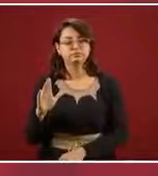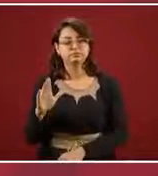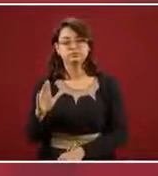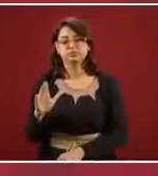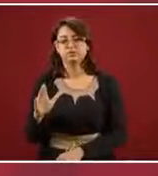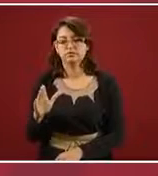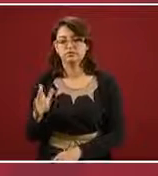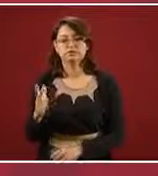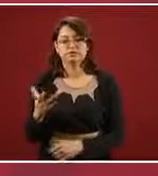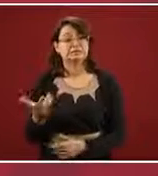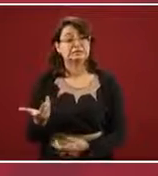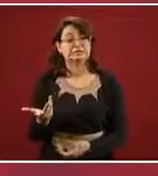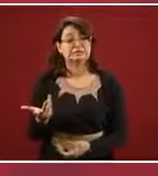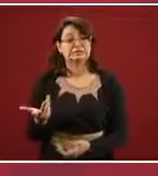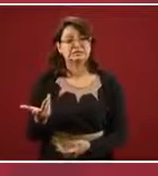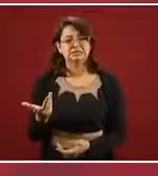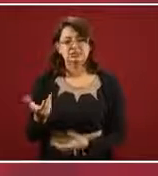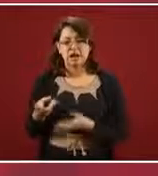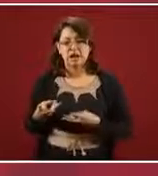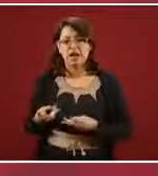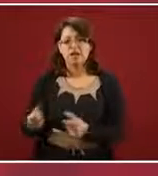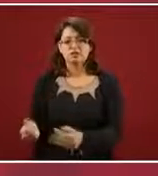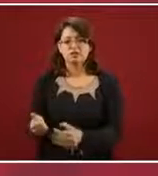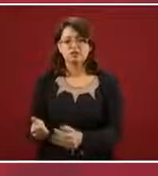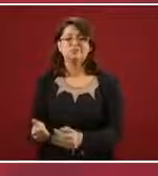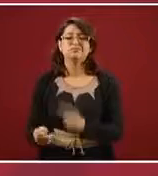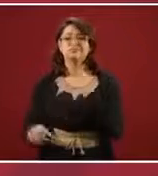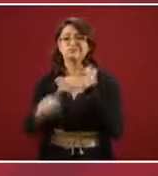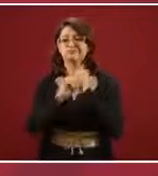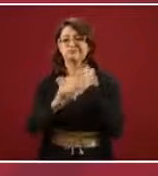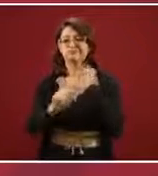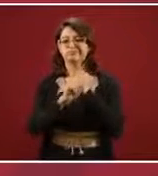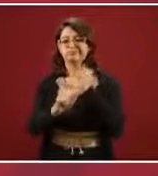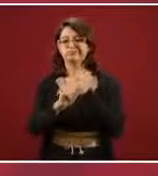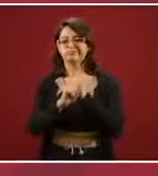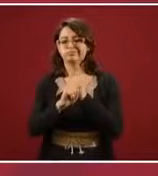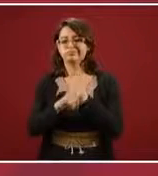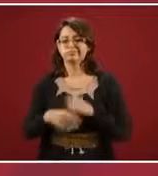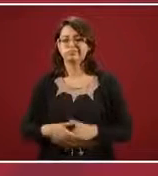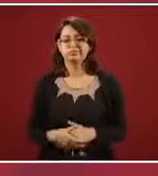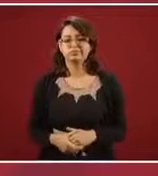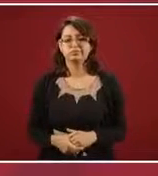o una parte considerable del gasto tenía que ver con el transporte,